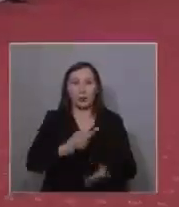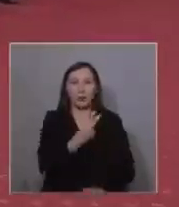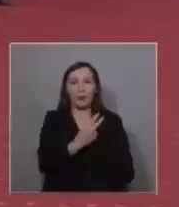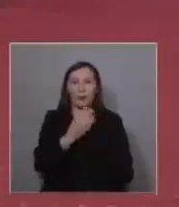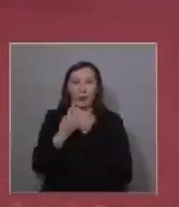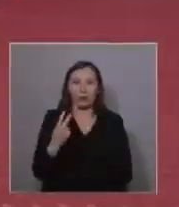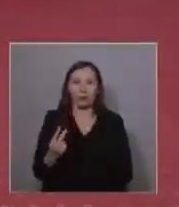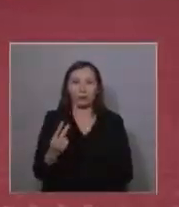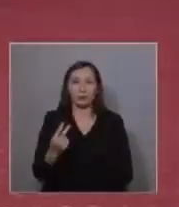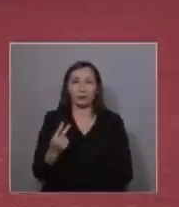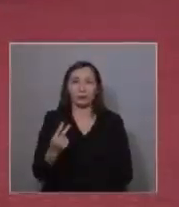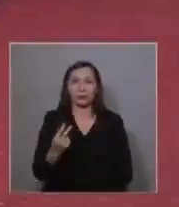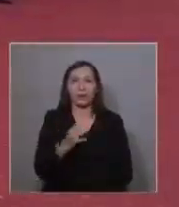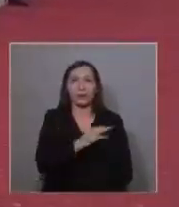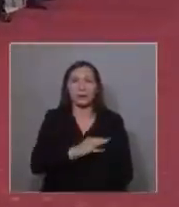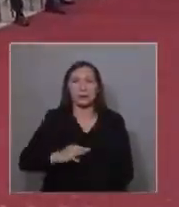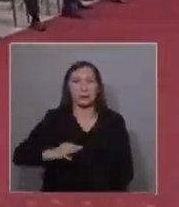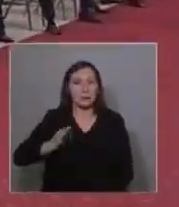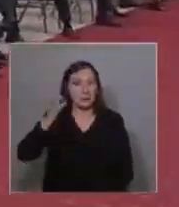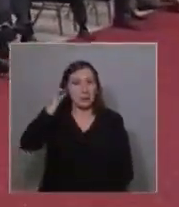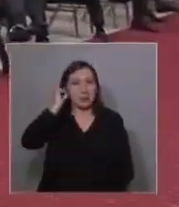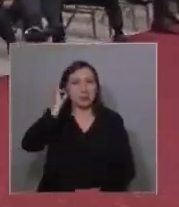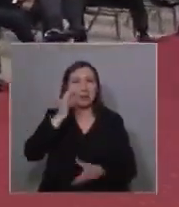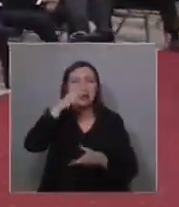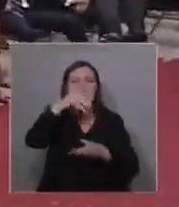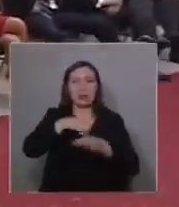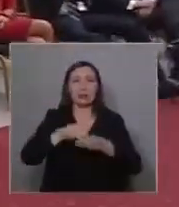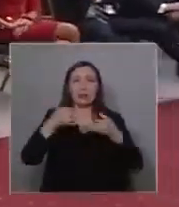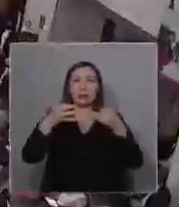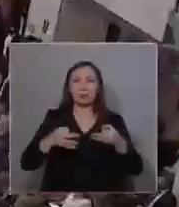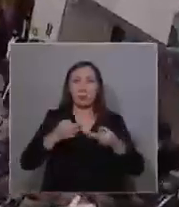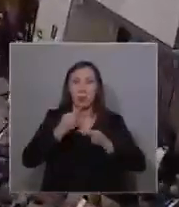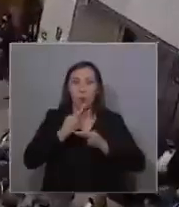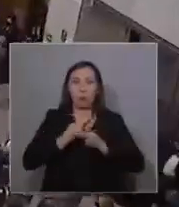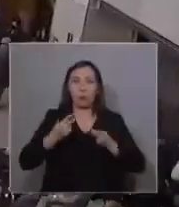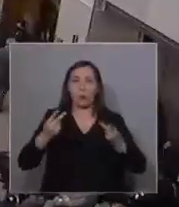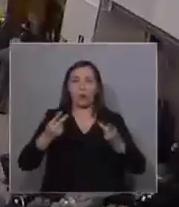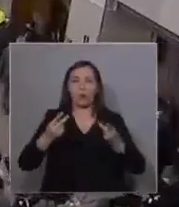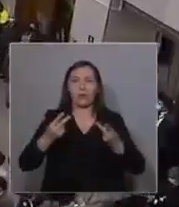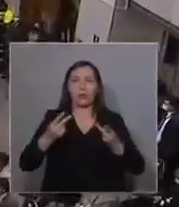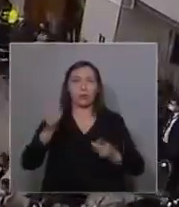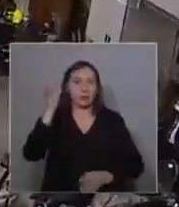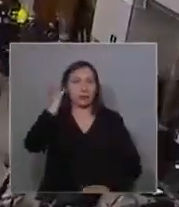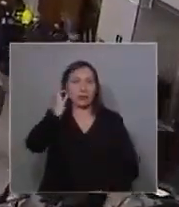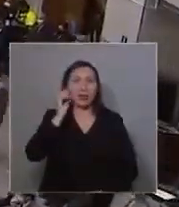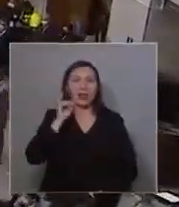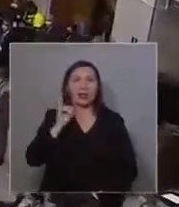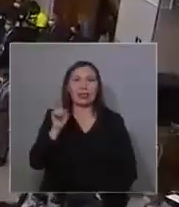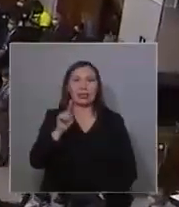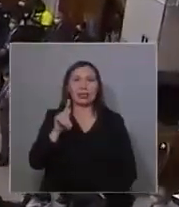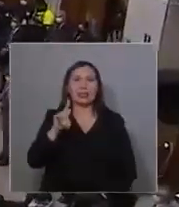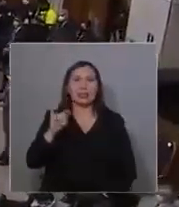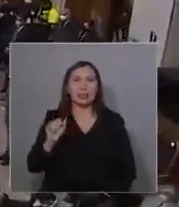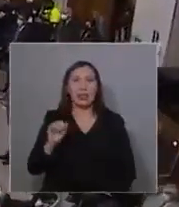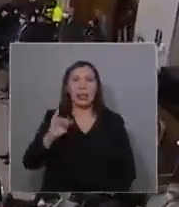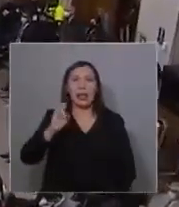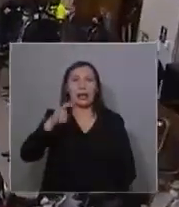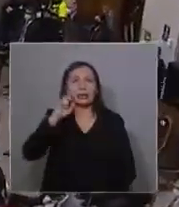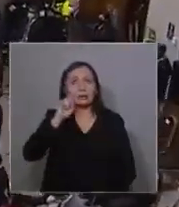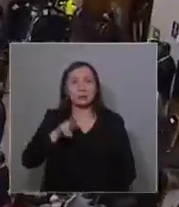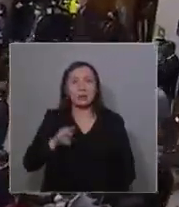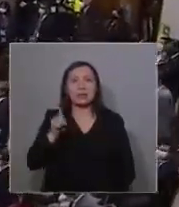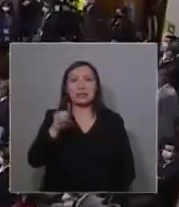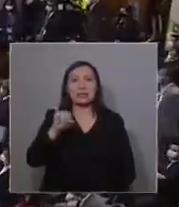2022 como ministra del Interior y Seguridad Pública a doña Izquia Yasmín